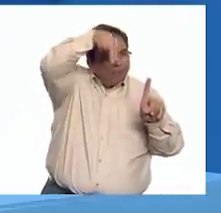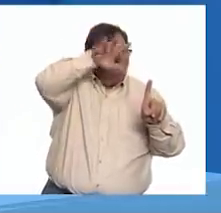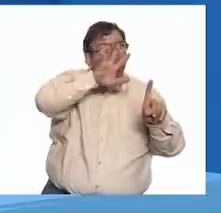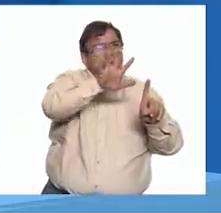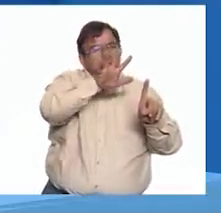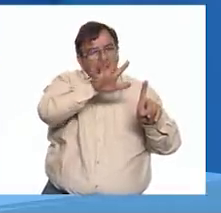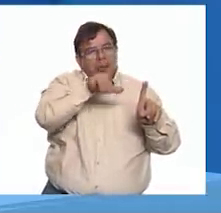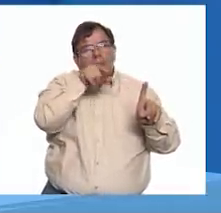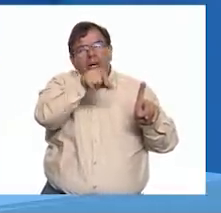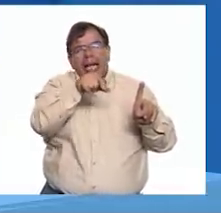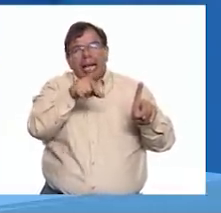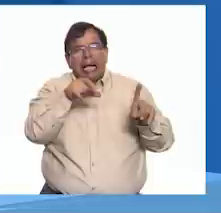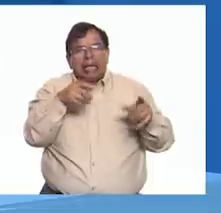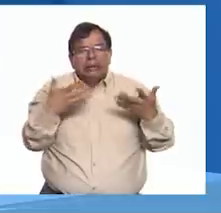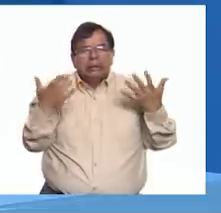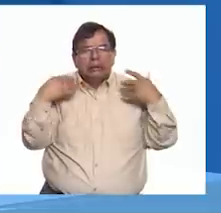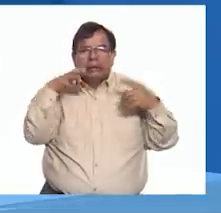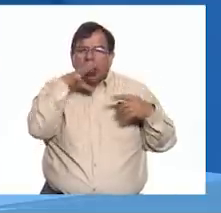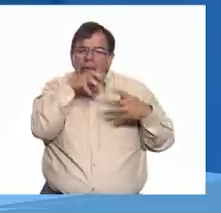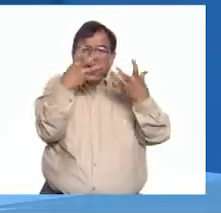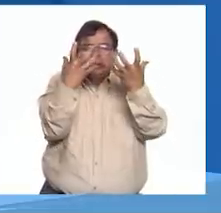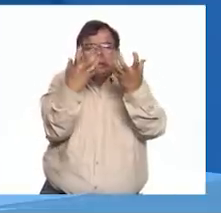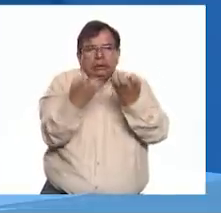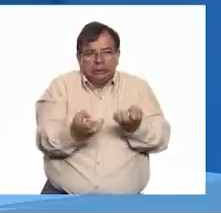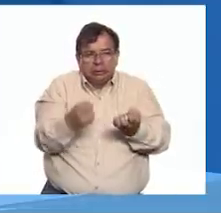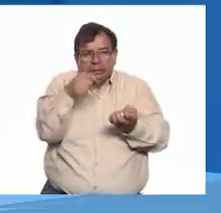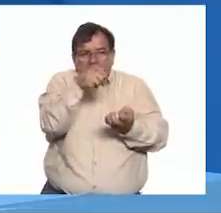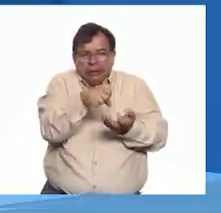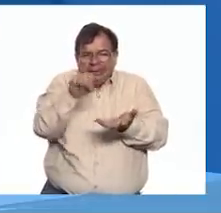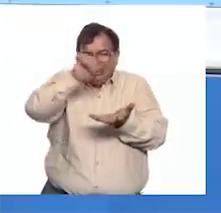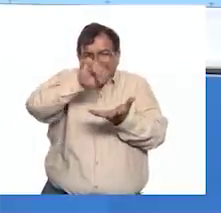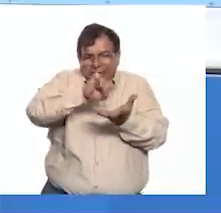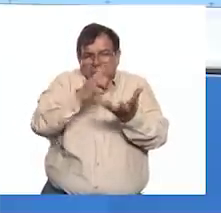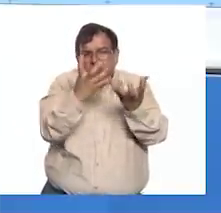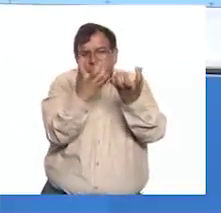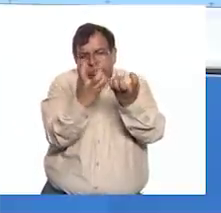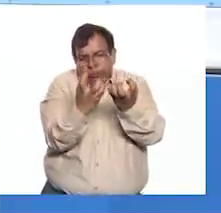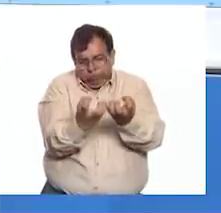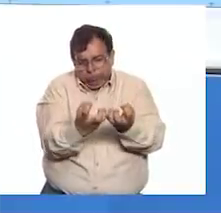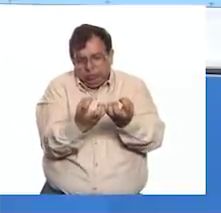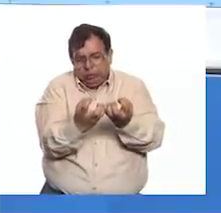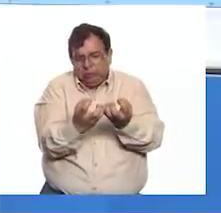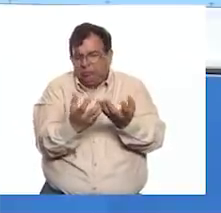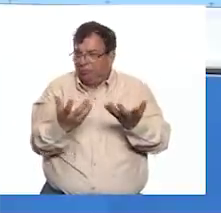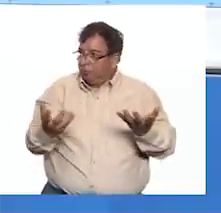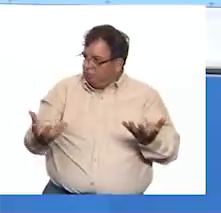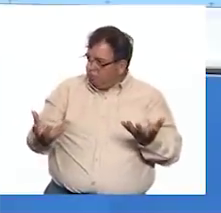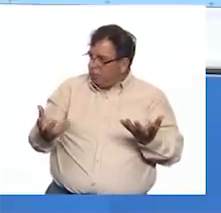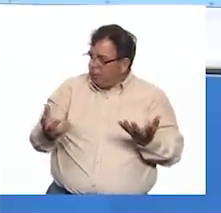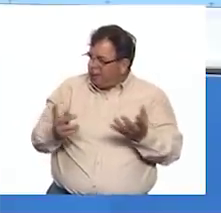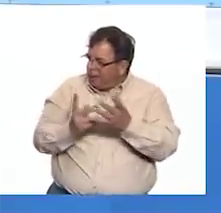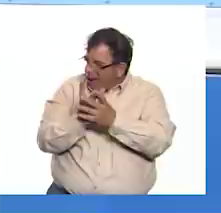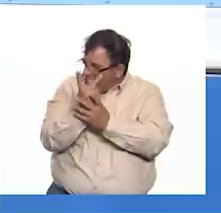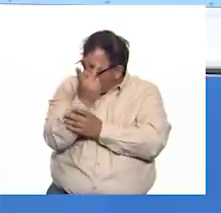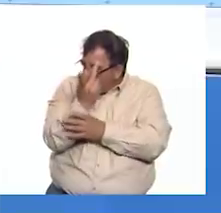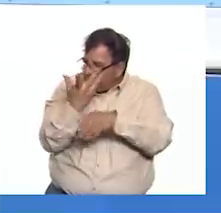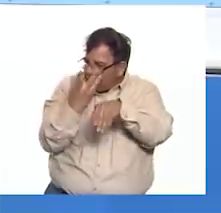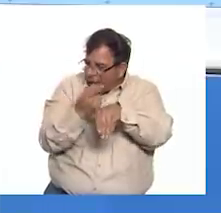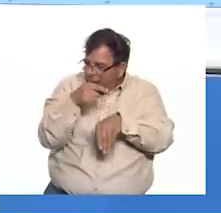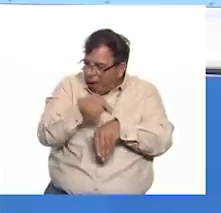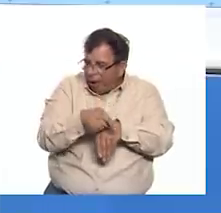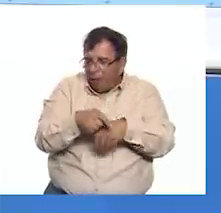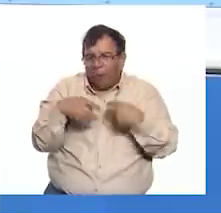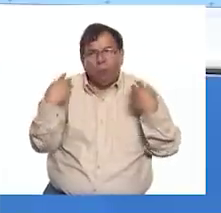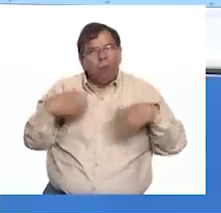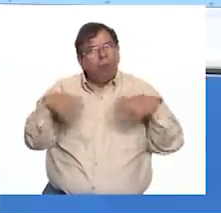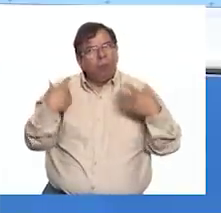los climas son secos y favorecen la concentración de sal. Es increíble que plantas estén adaptadas en suelos